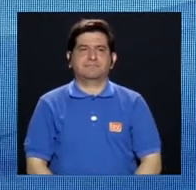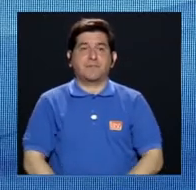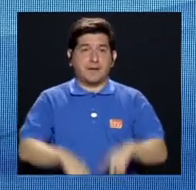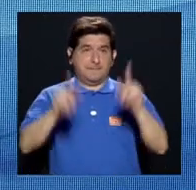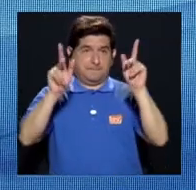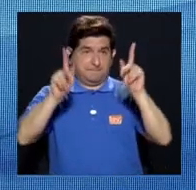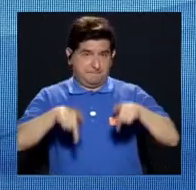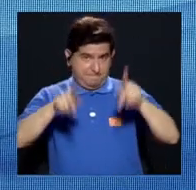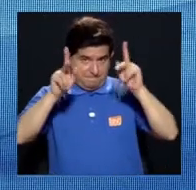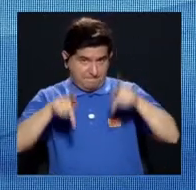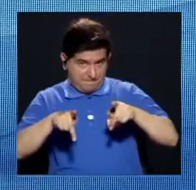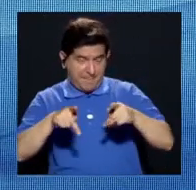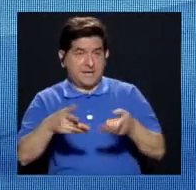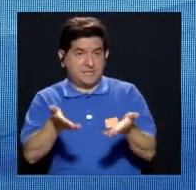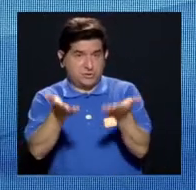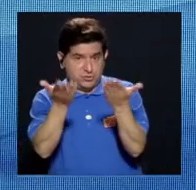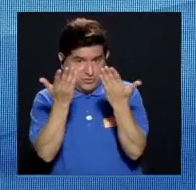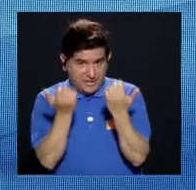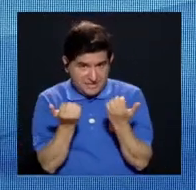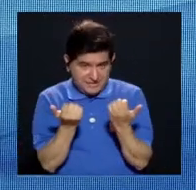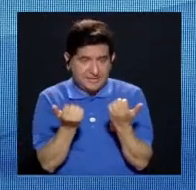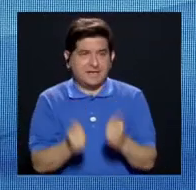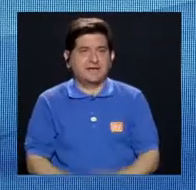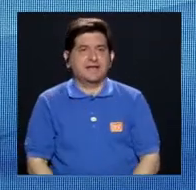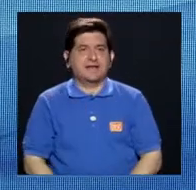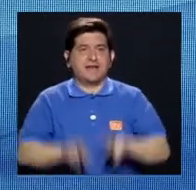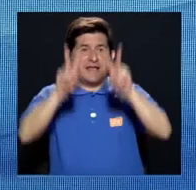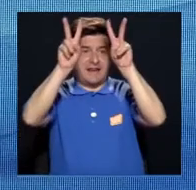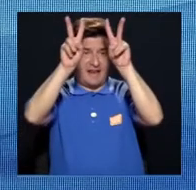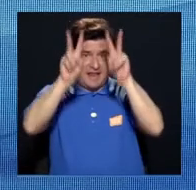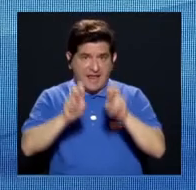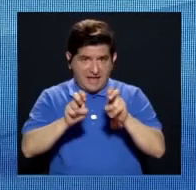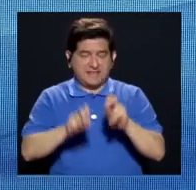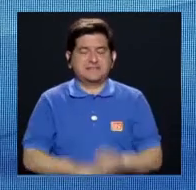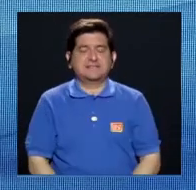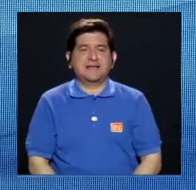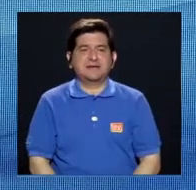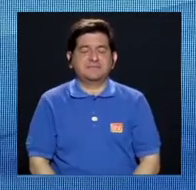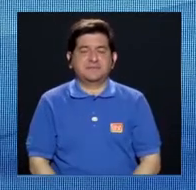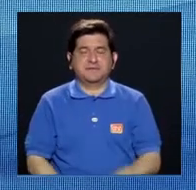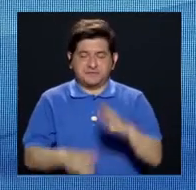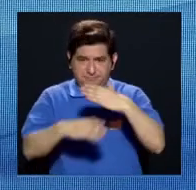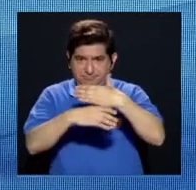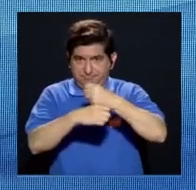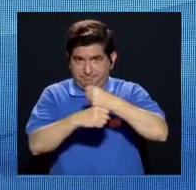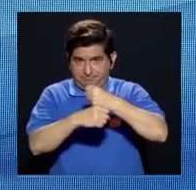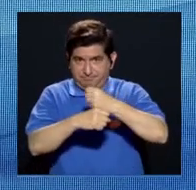Aquellas personas que desean realizar la prueba de aptitud académica.